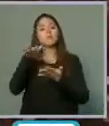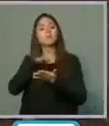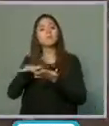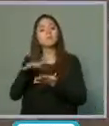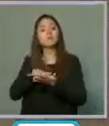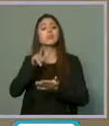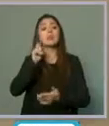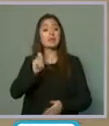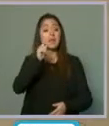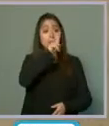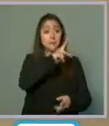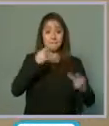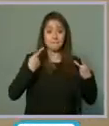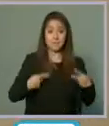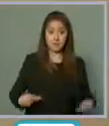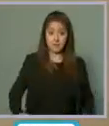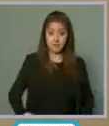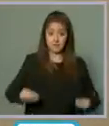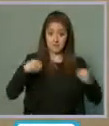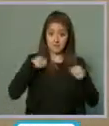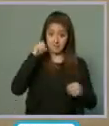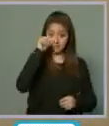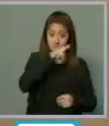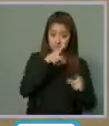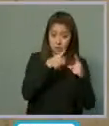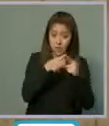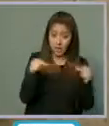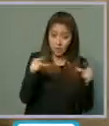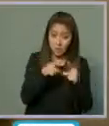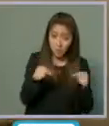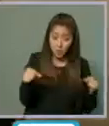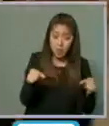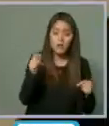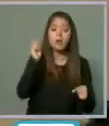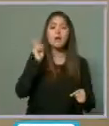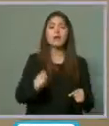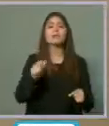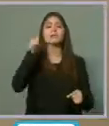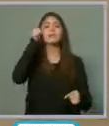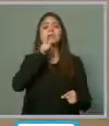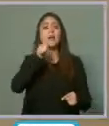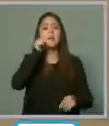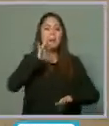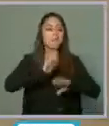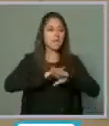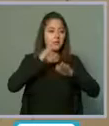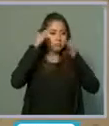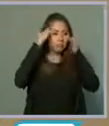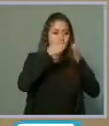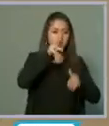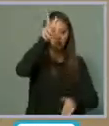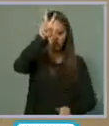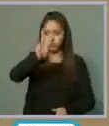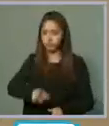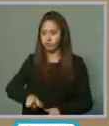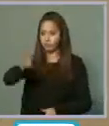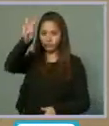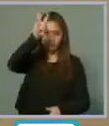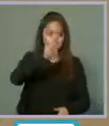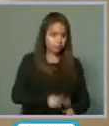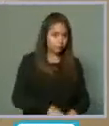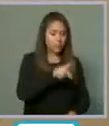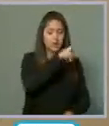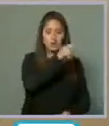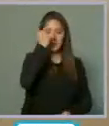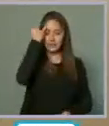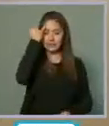personas en Japón son muchísimo más, se fijan mucho más en el lenguaje visual. Ok. Sí, claro, toda la señalética es mucho